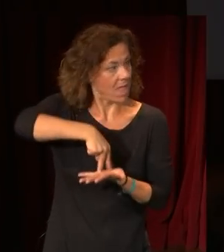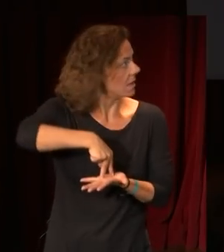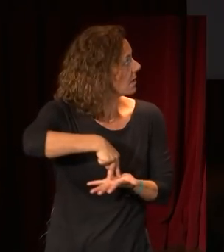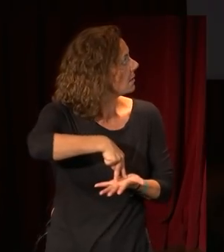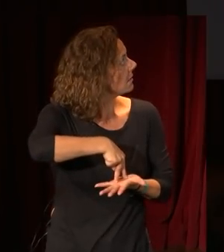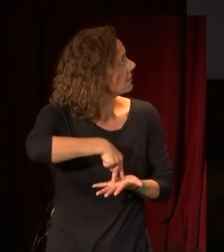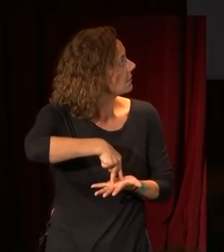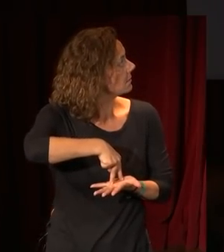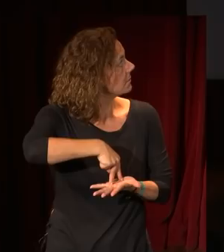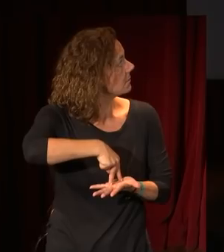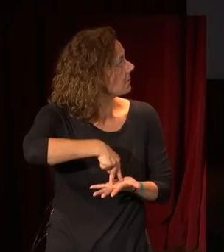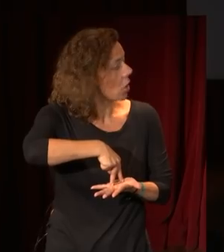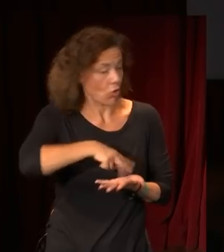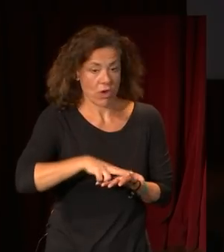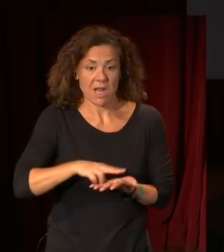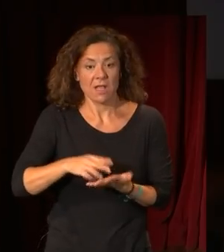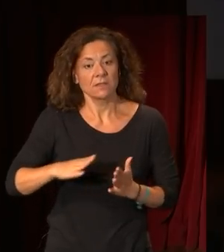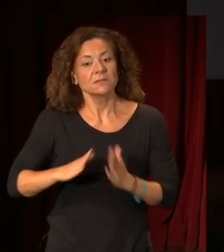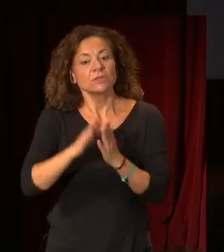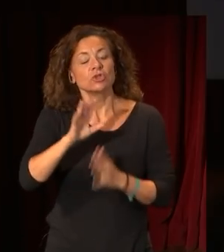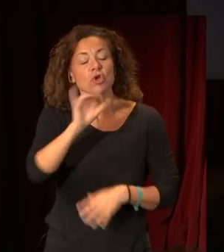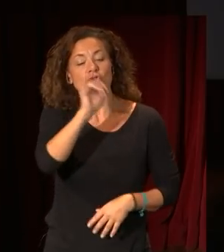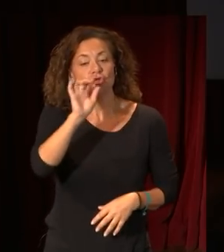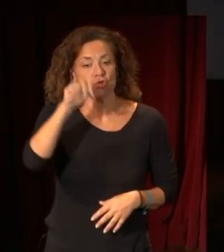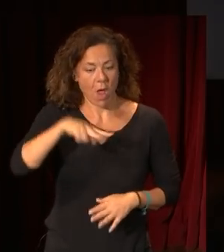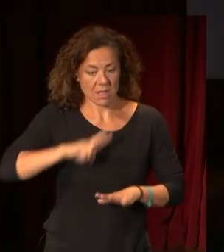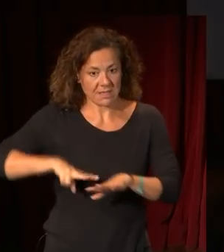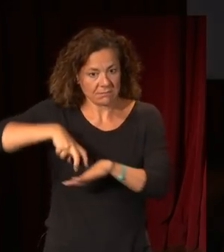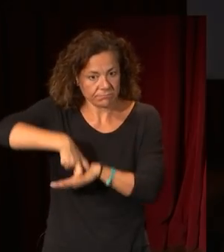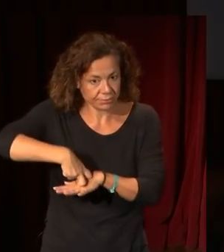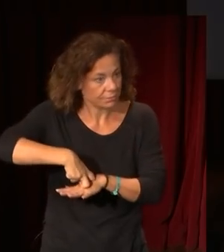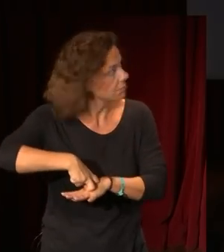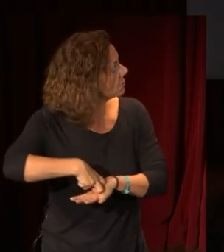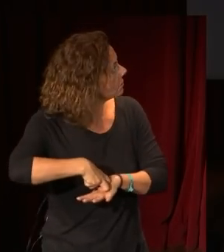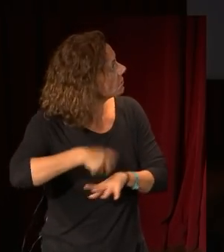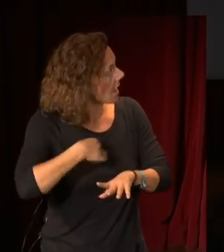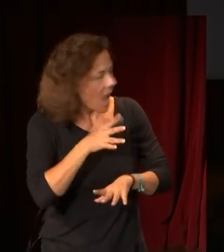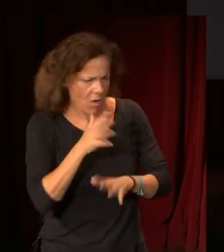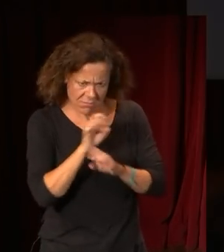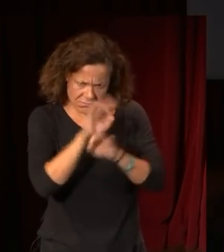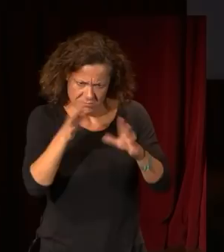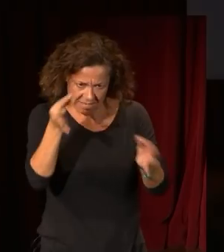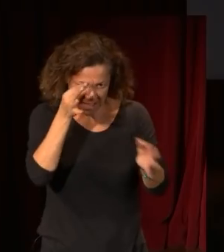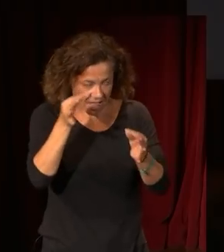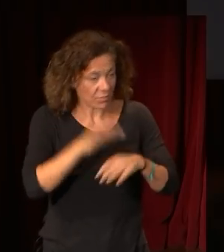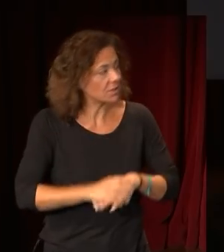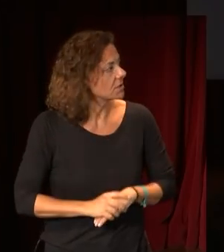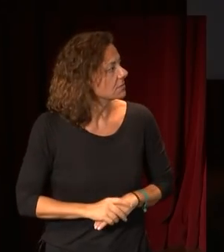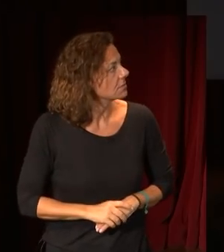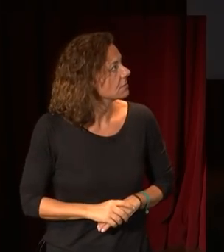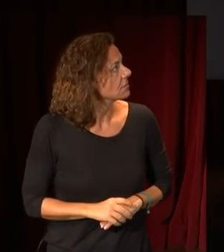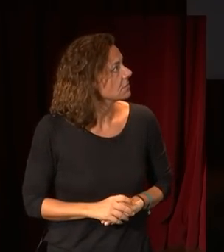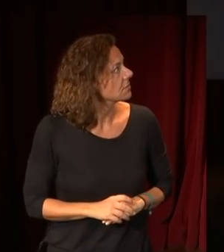ha arrodillado a sus pies y la figura del dragón que ahora veremos detalladamente no creo que